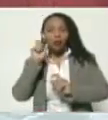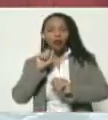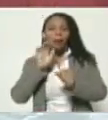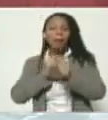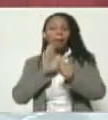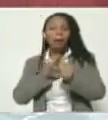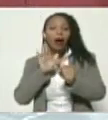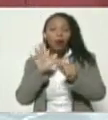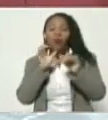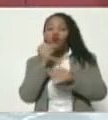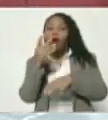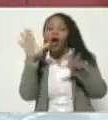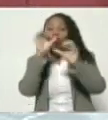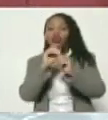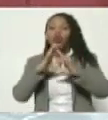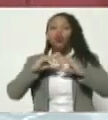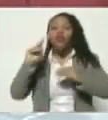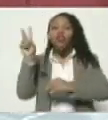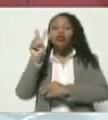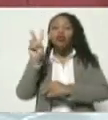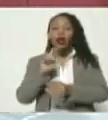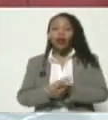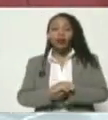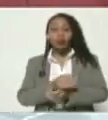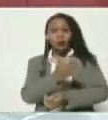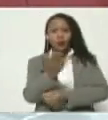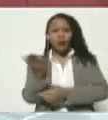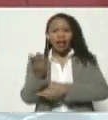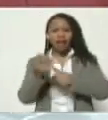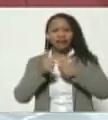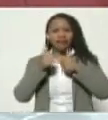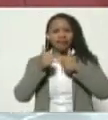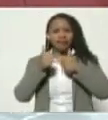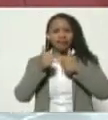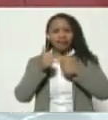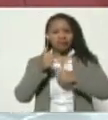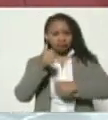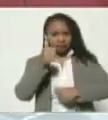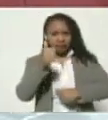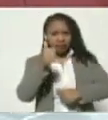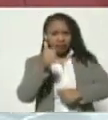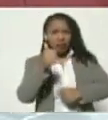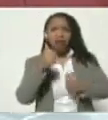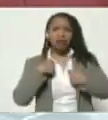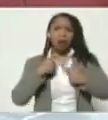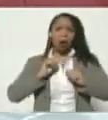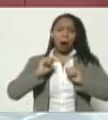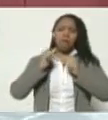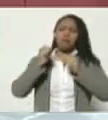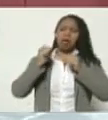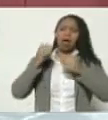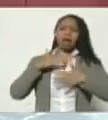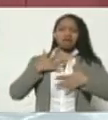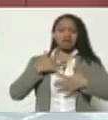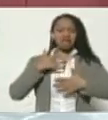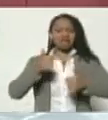Buenas noches a toda Venezuela. ¿Cómo están ustedes? ¿Están bien? Yo también estoy bien.